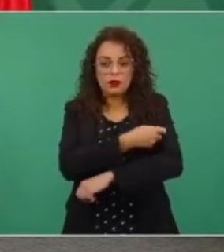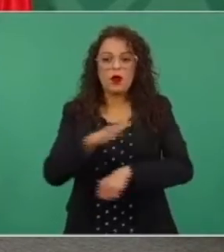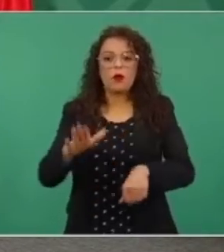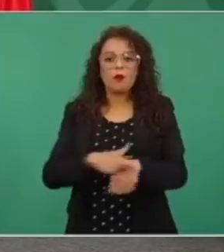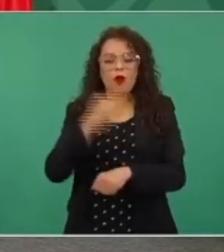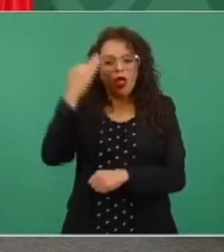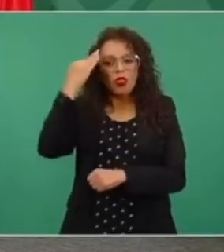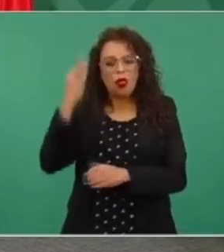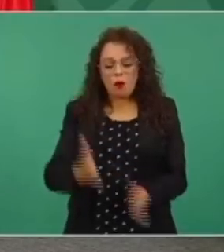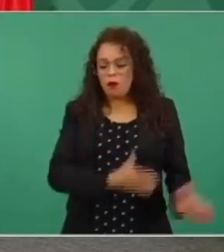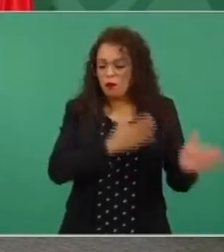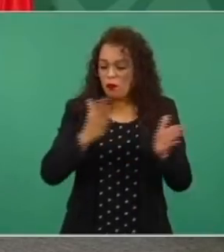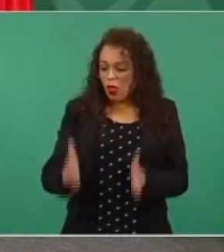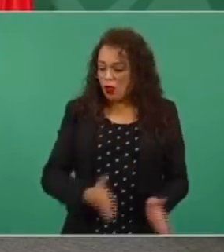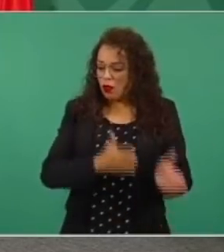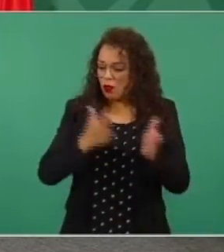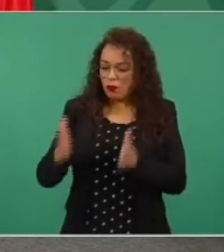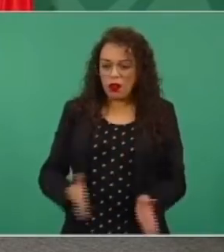demora?